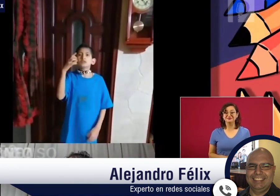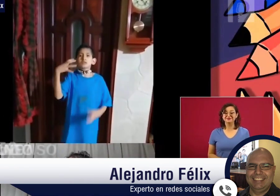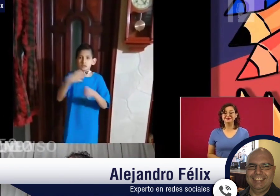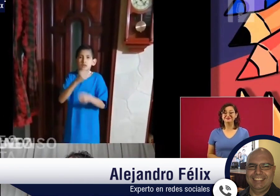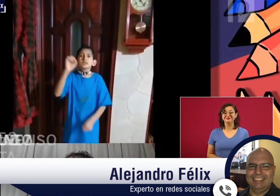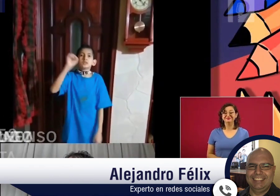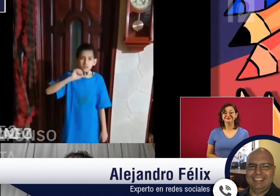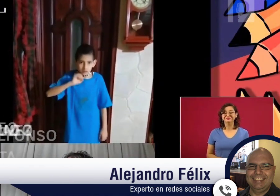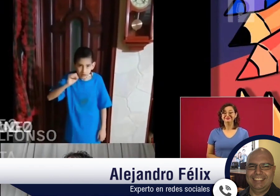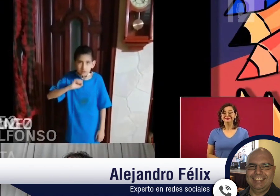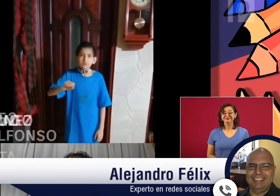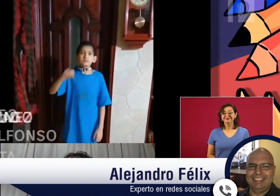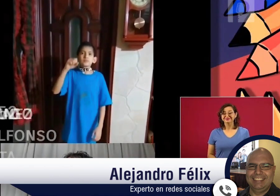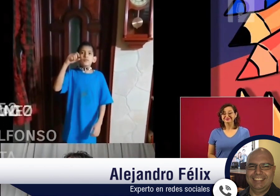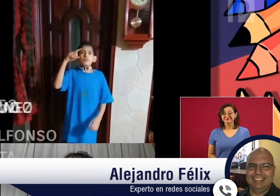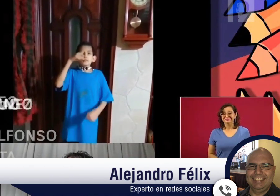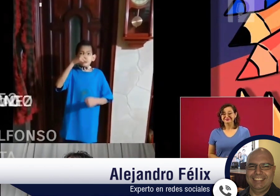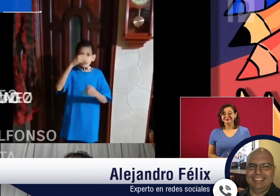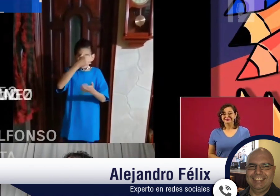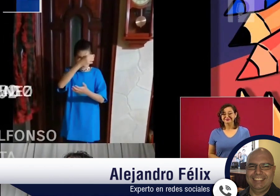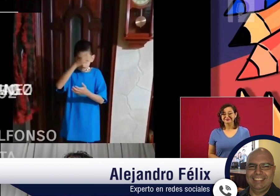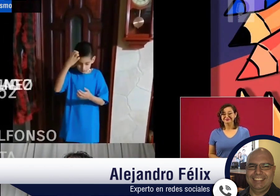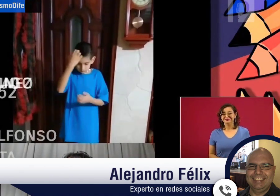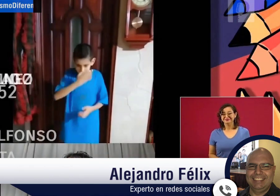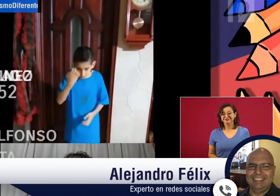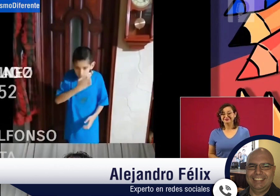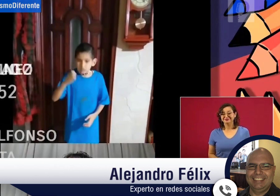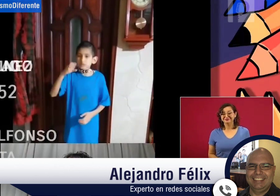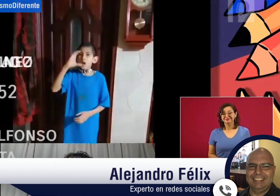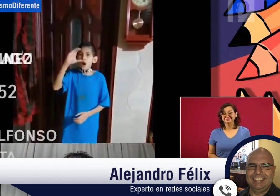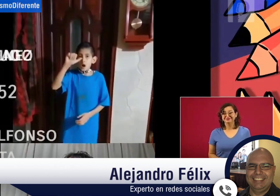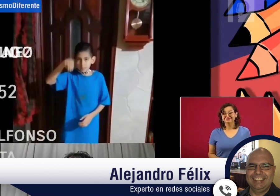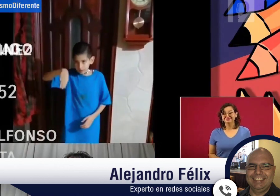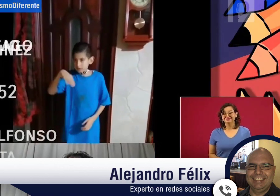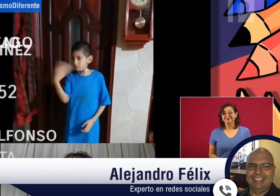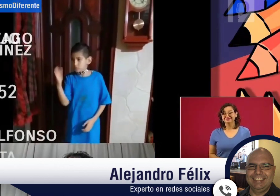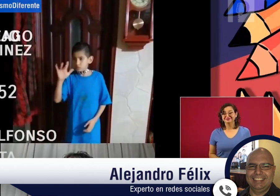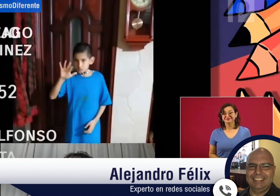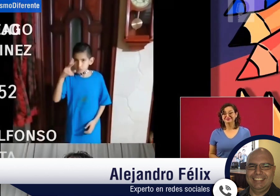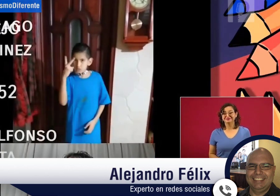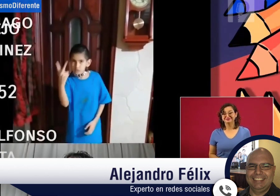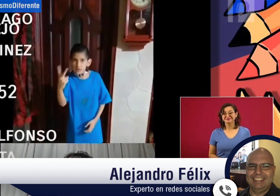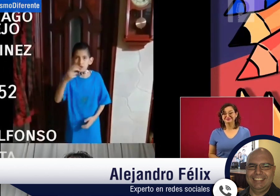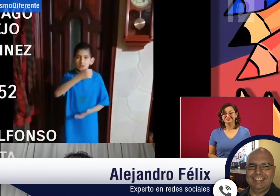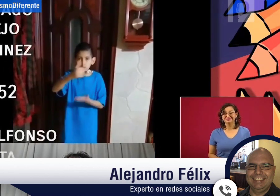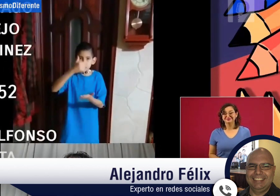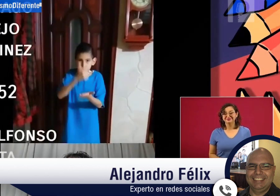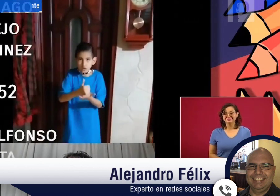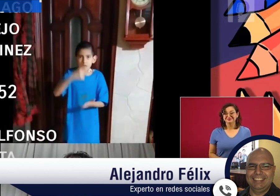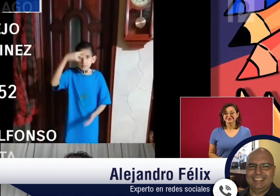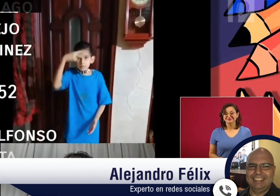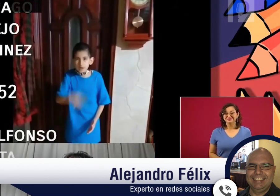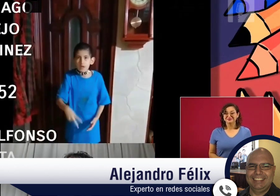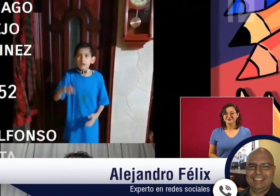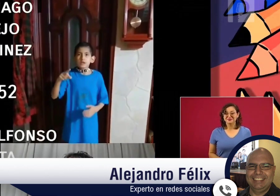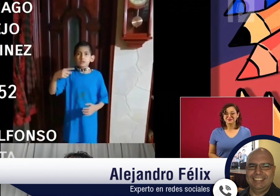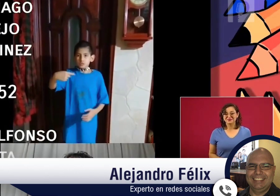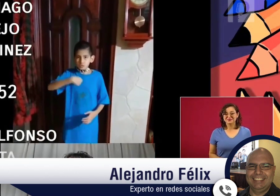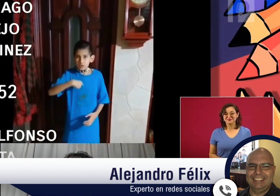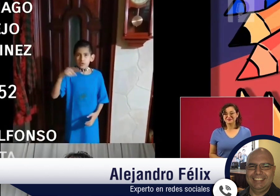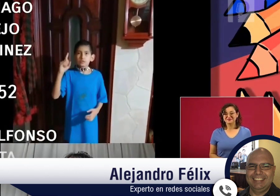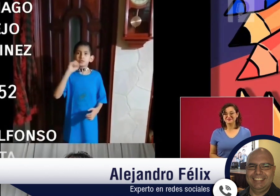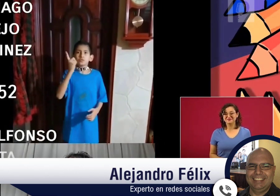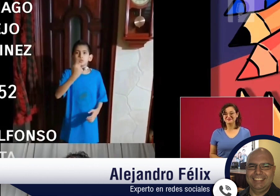protestaron, Luis, que eso es algo que también se aplaude. Muy claras, este, las participaciones,